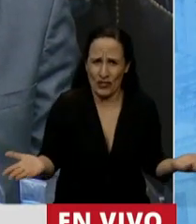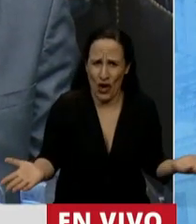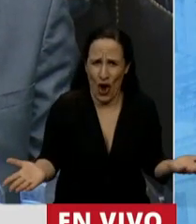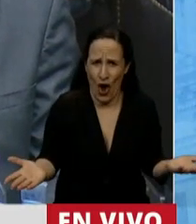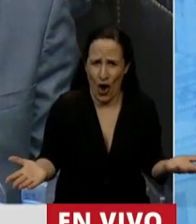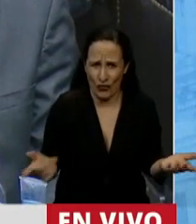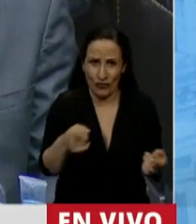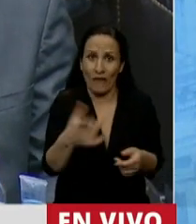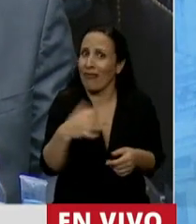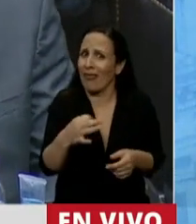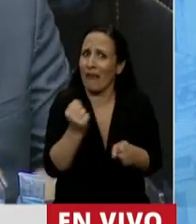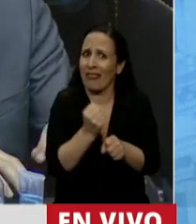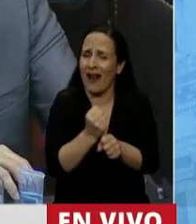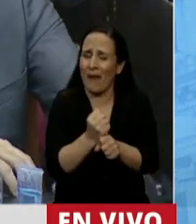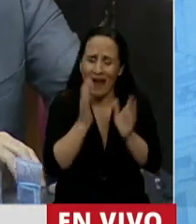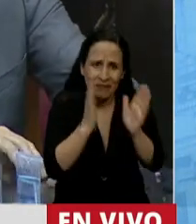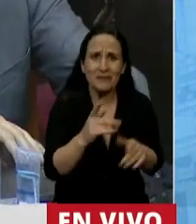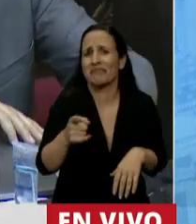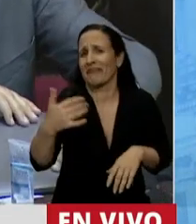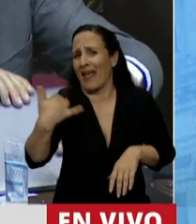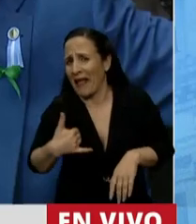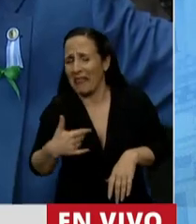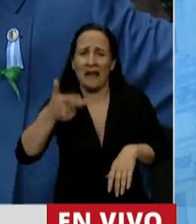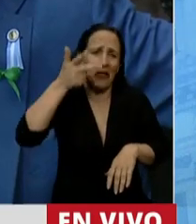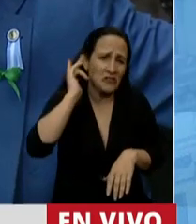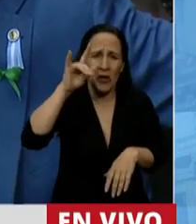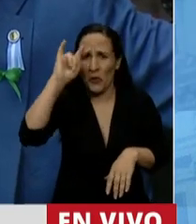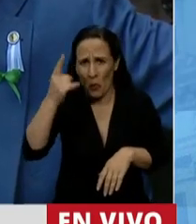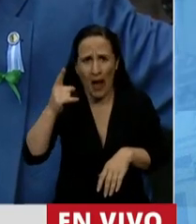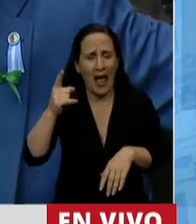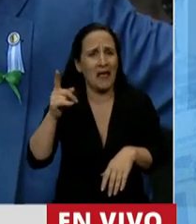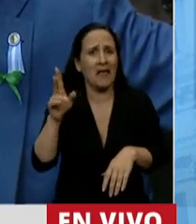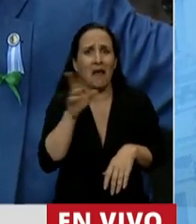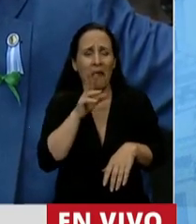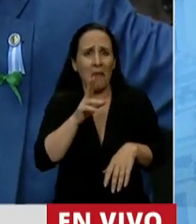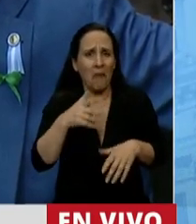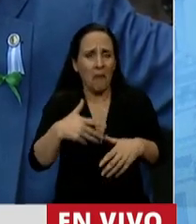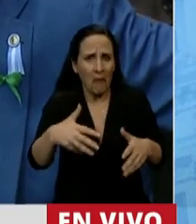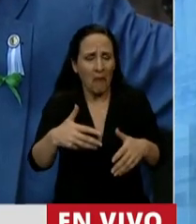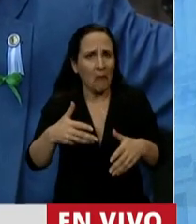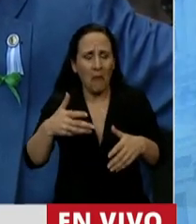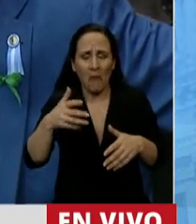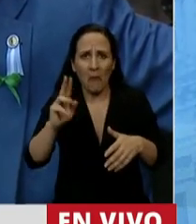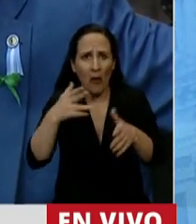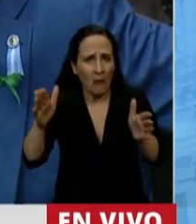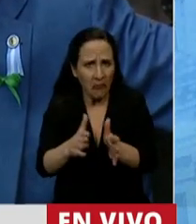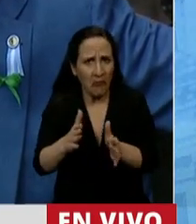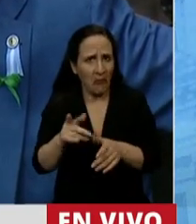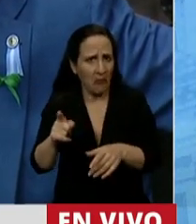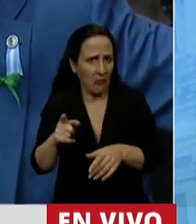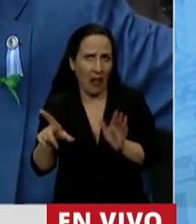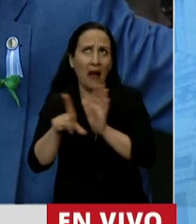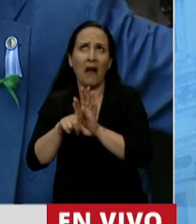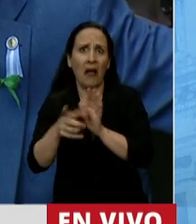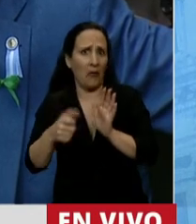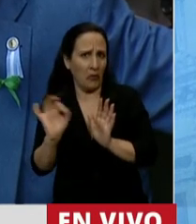que trabajar de esa manera. Argentina, Chile, Uruguay han bajado la mortalidad materna sin legalizar el aborto. Entonces vayamos